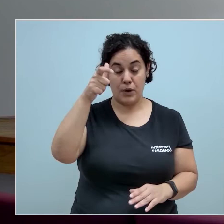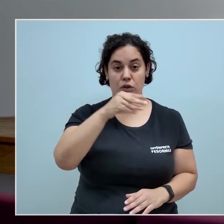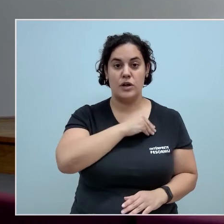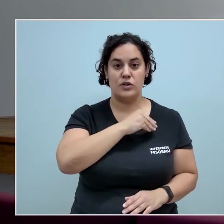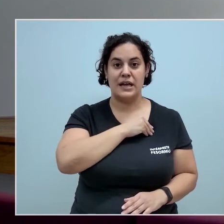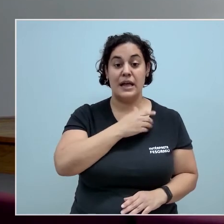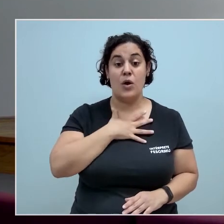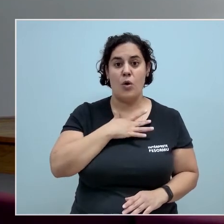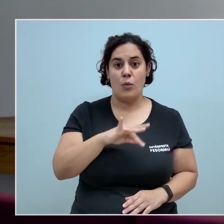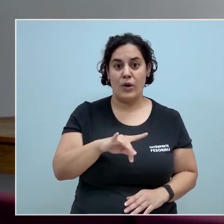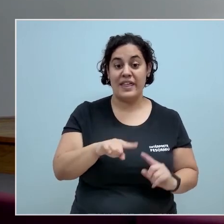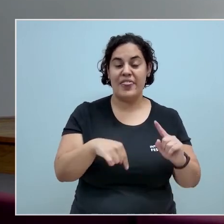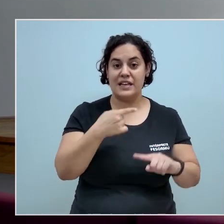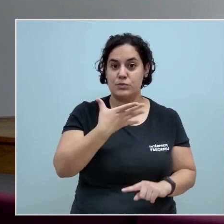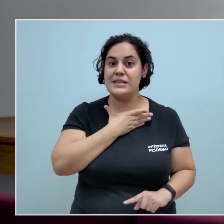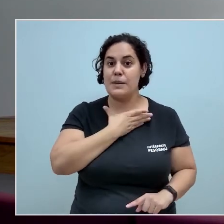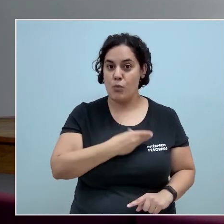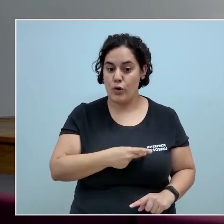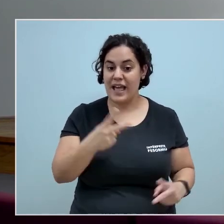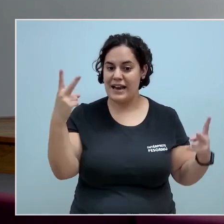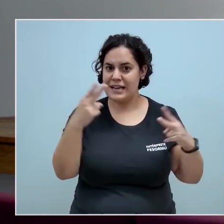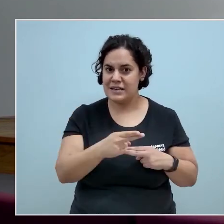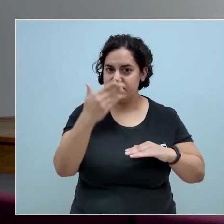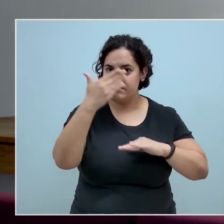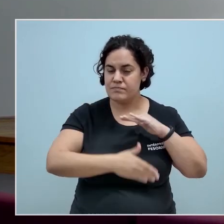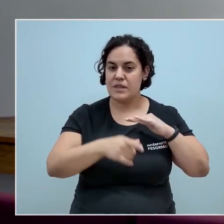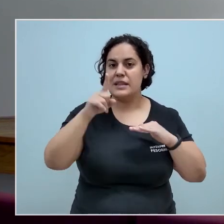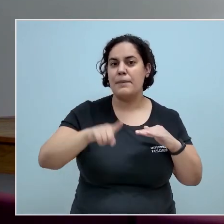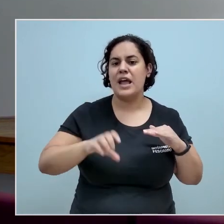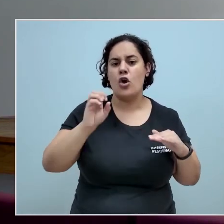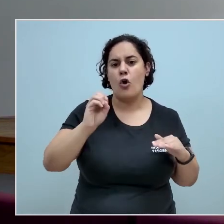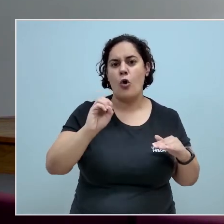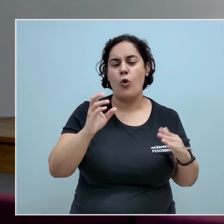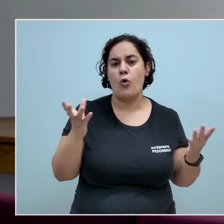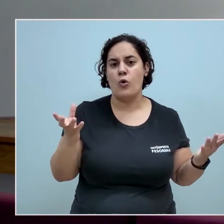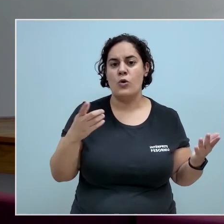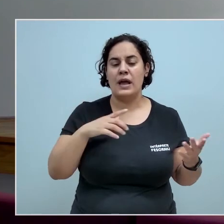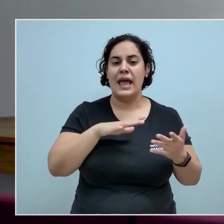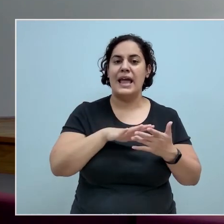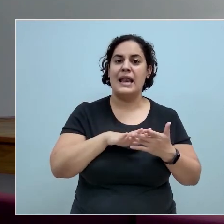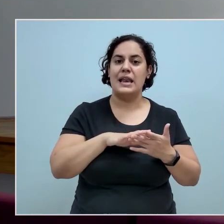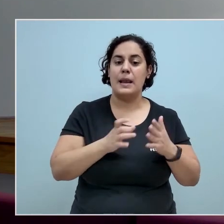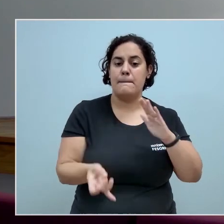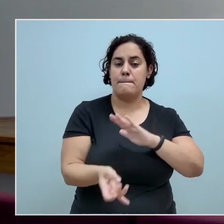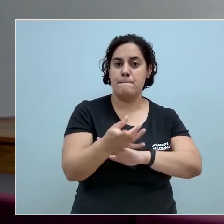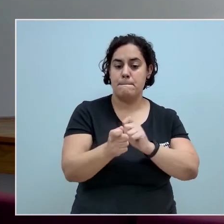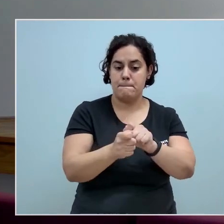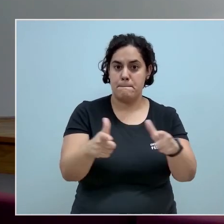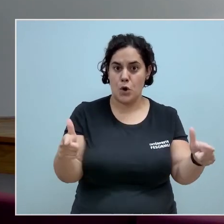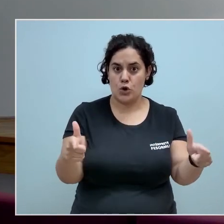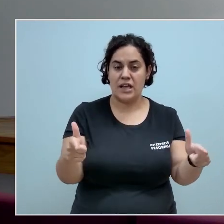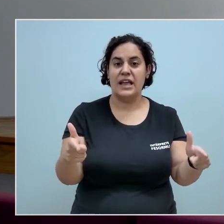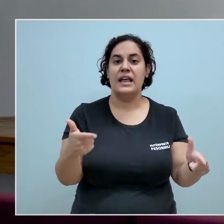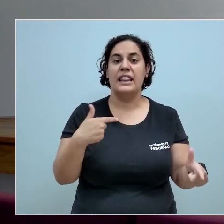se podrían extender también al de Murcia o en el caso del brote de Atalayas, como comentaba, está más repartido. No sé si se han